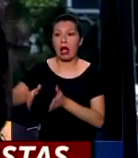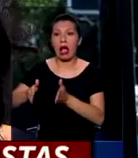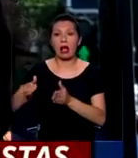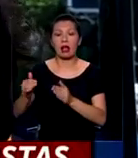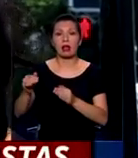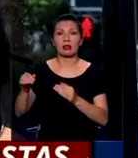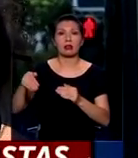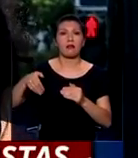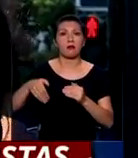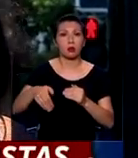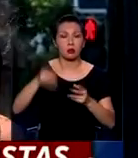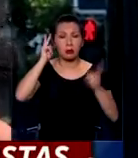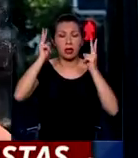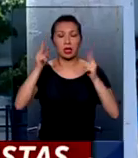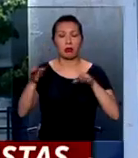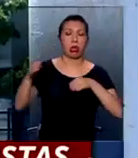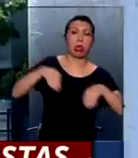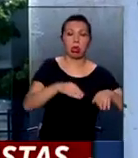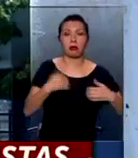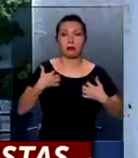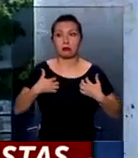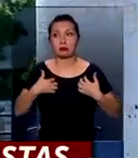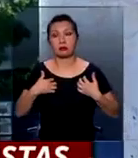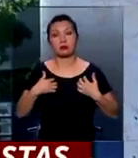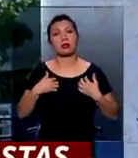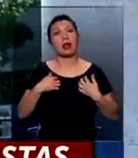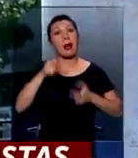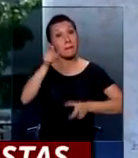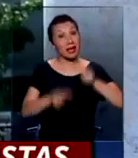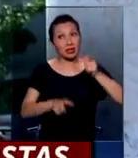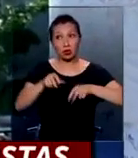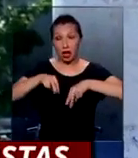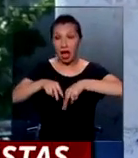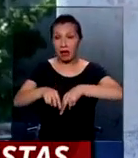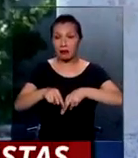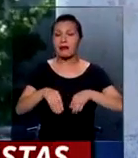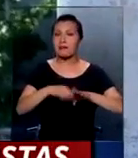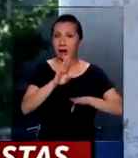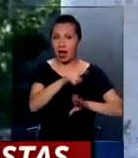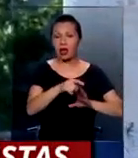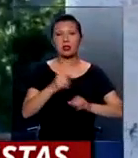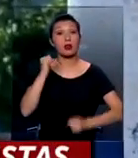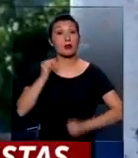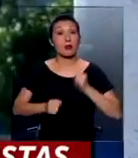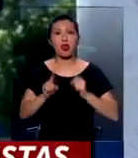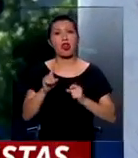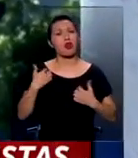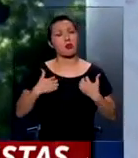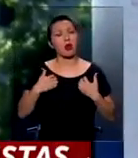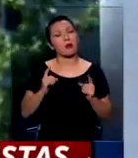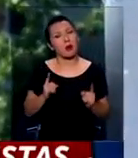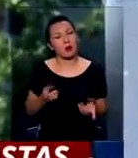las micros se pasan por encima tuyo. Más que nada de parte de los peatones o la gente que trota, creo que no molesta mucho,